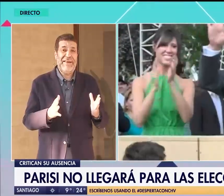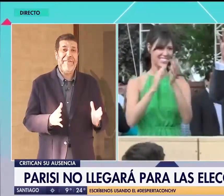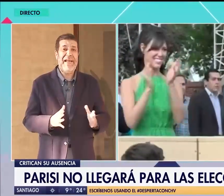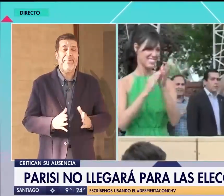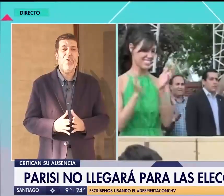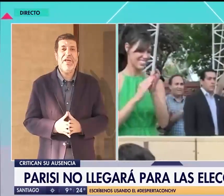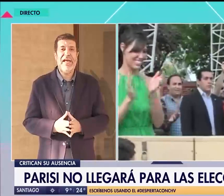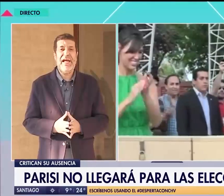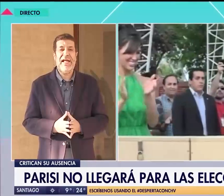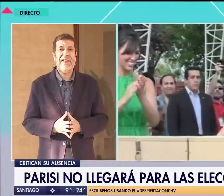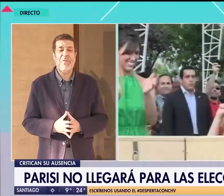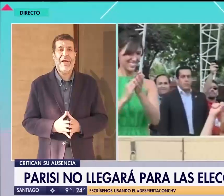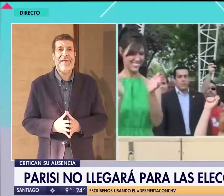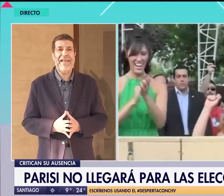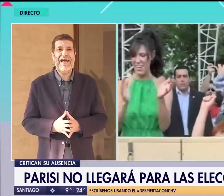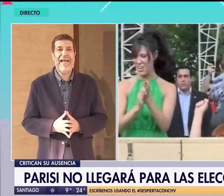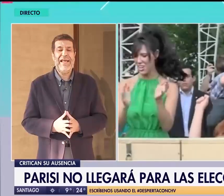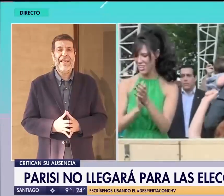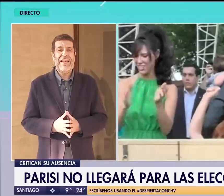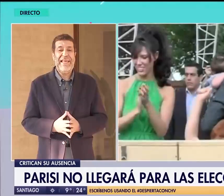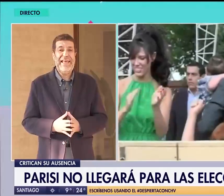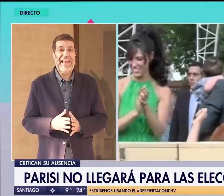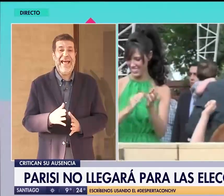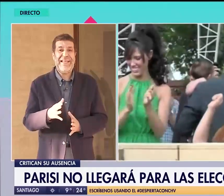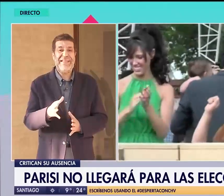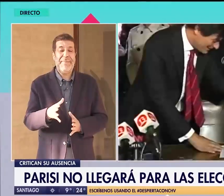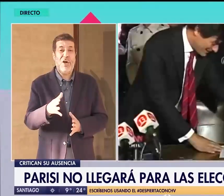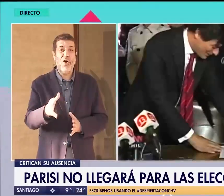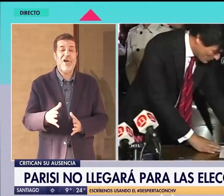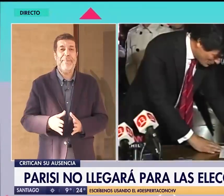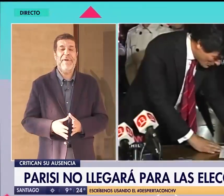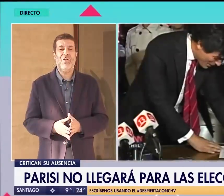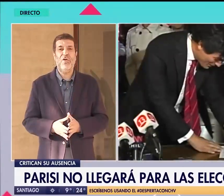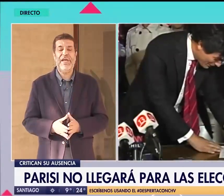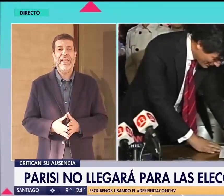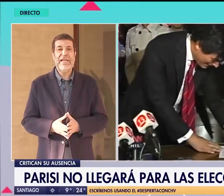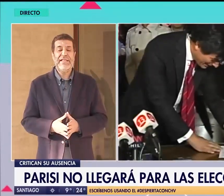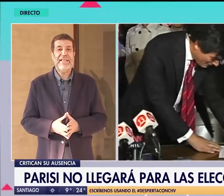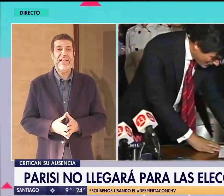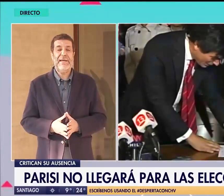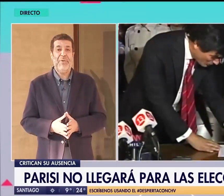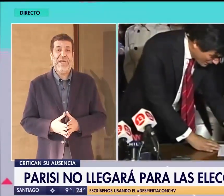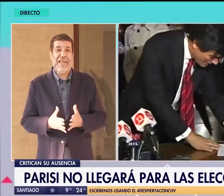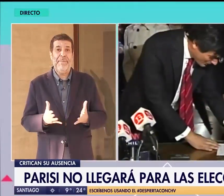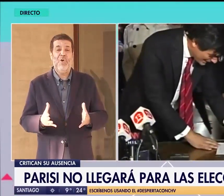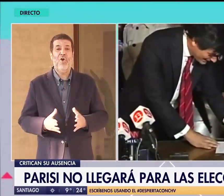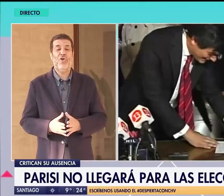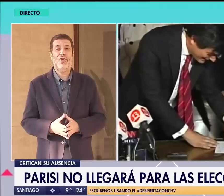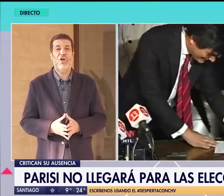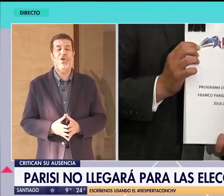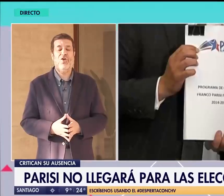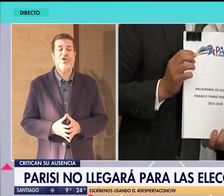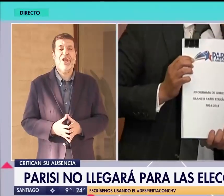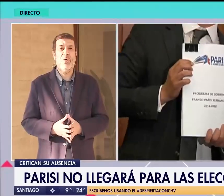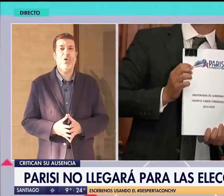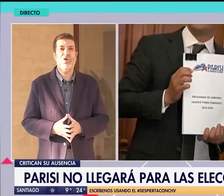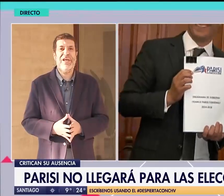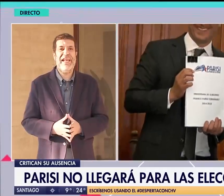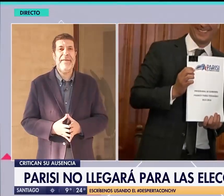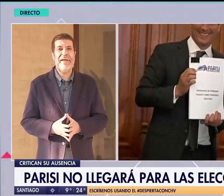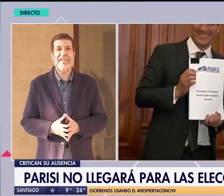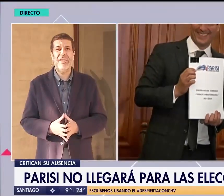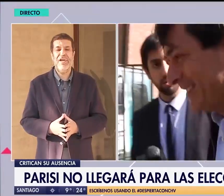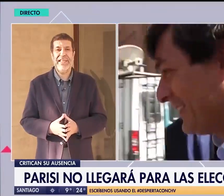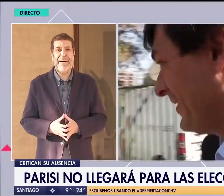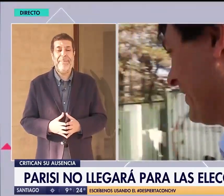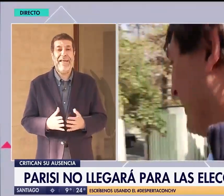El CERVEL podría de alguna manera legislarse mejor respecto de si, por ejemplo, los recursos que